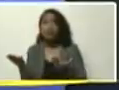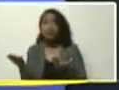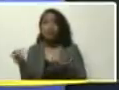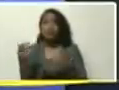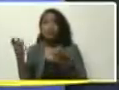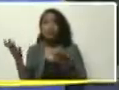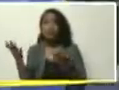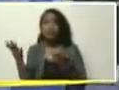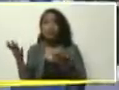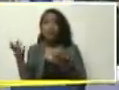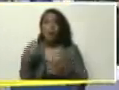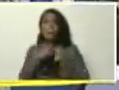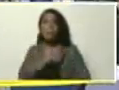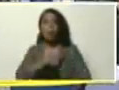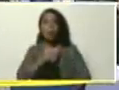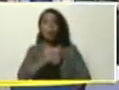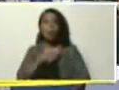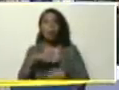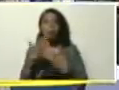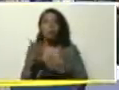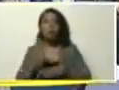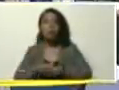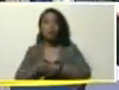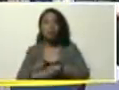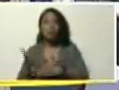Ah, protocolo, dime, Héctor.